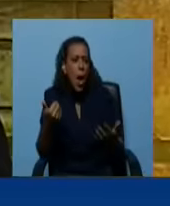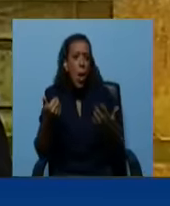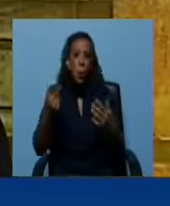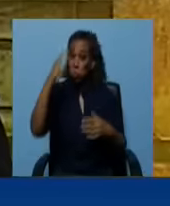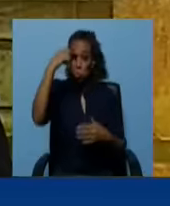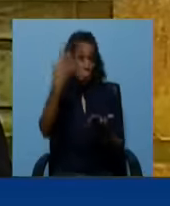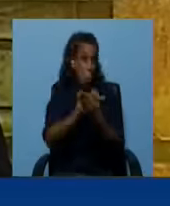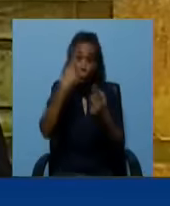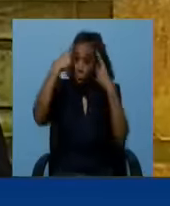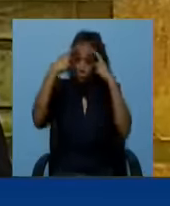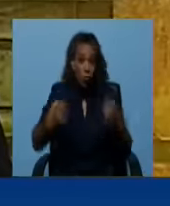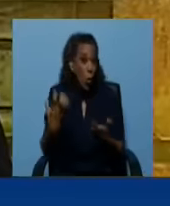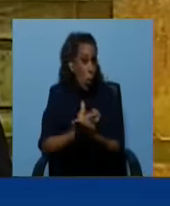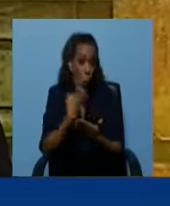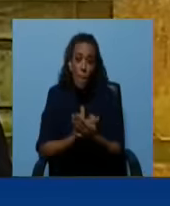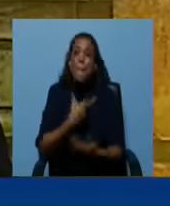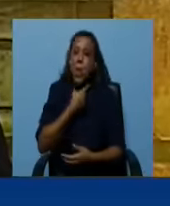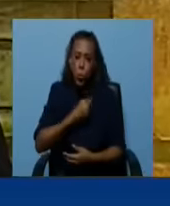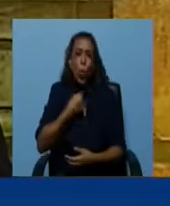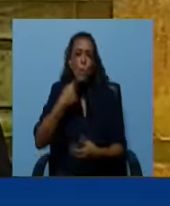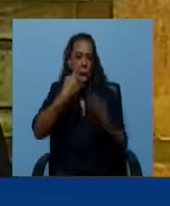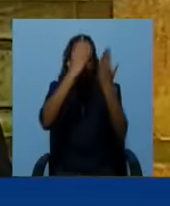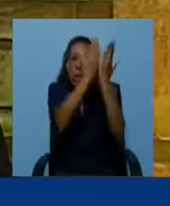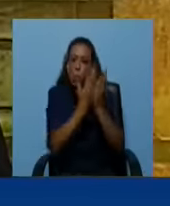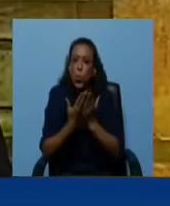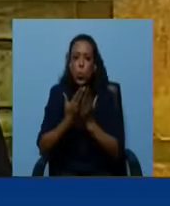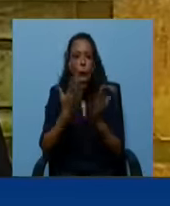soy economista, siempre me ha gustado la economía,